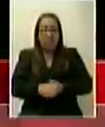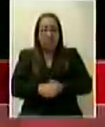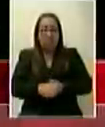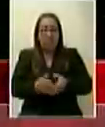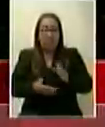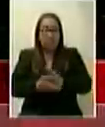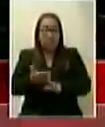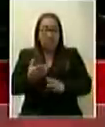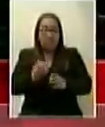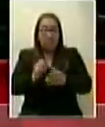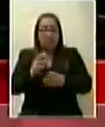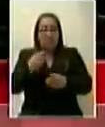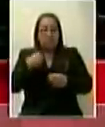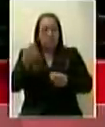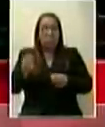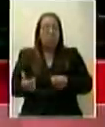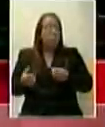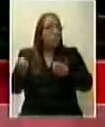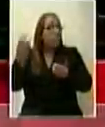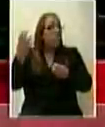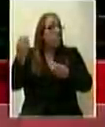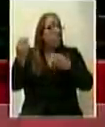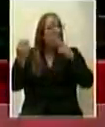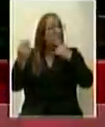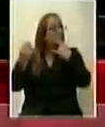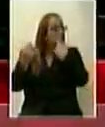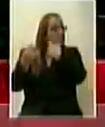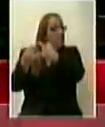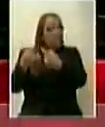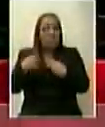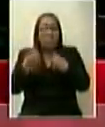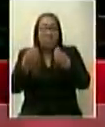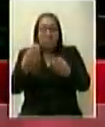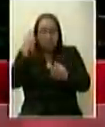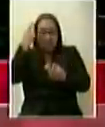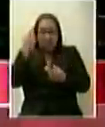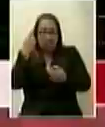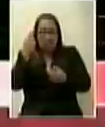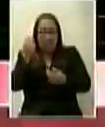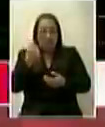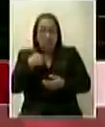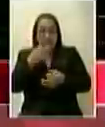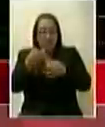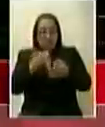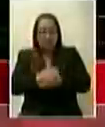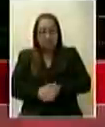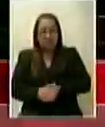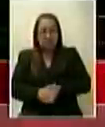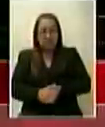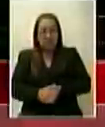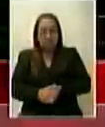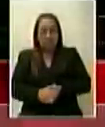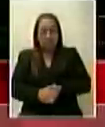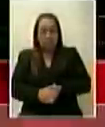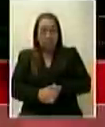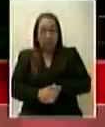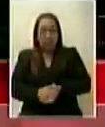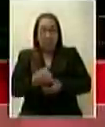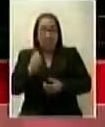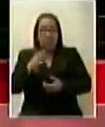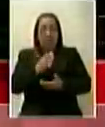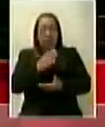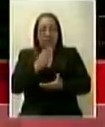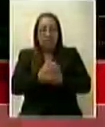luz, porque dejé prendido el audio, y voy a dar las razones a qué me estaba refiriendo. Me estaba refiriendo a